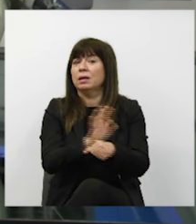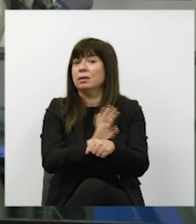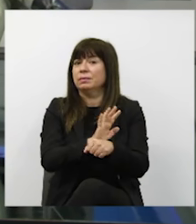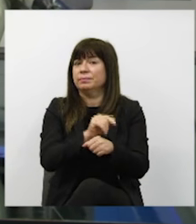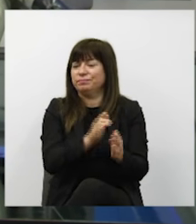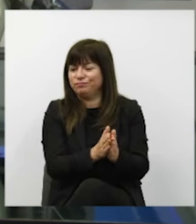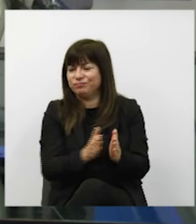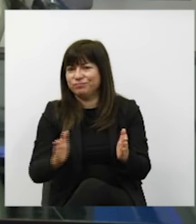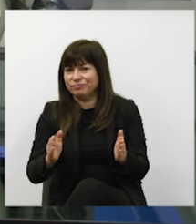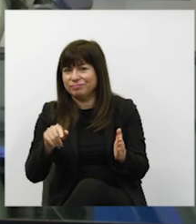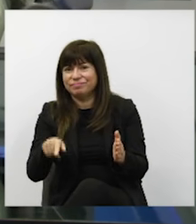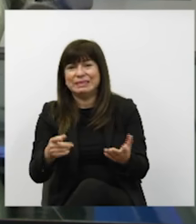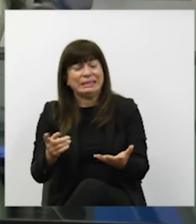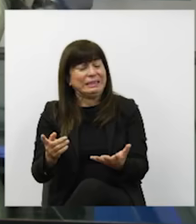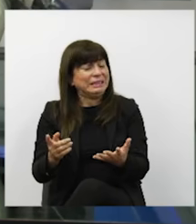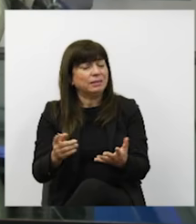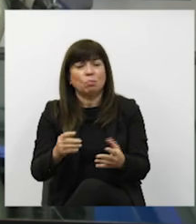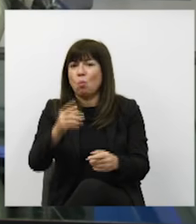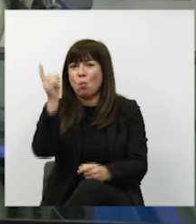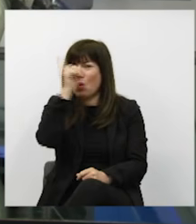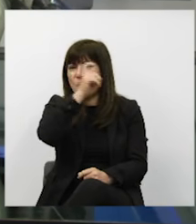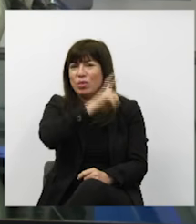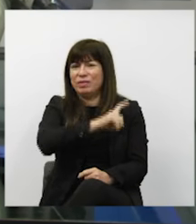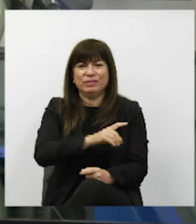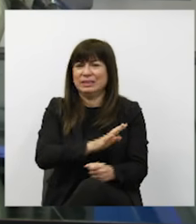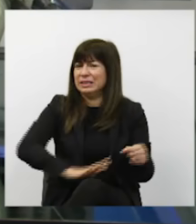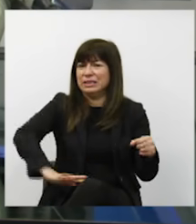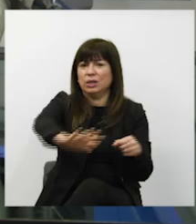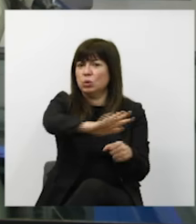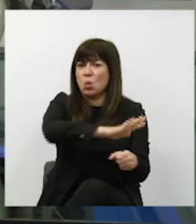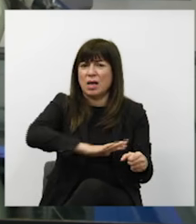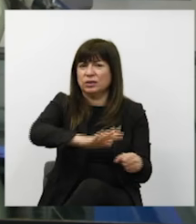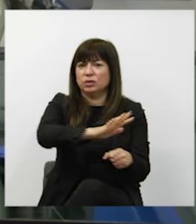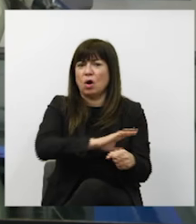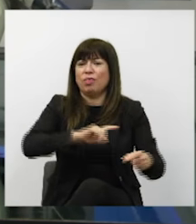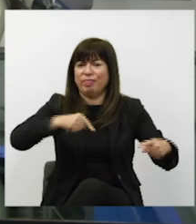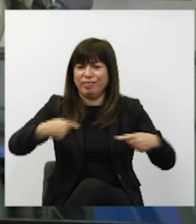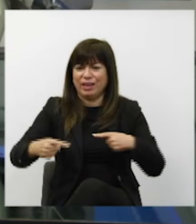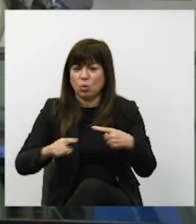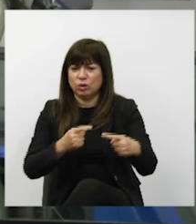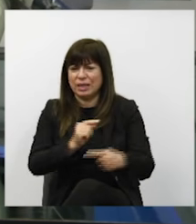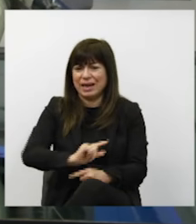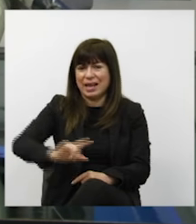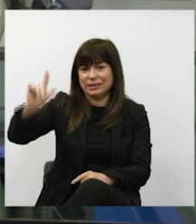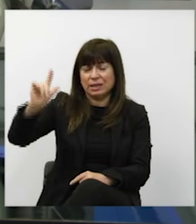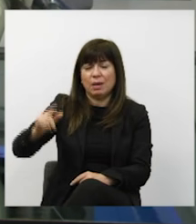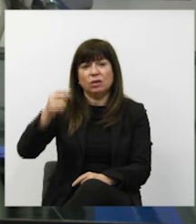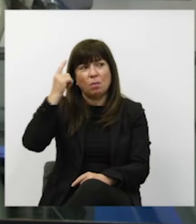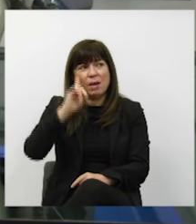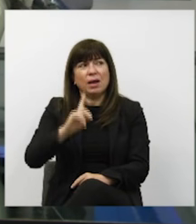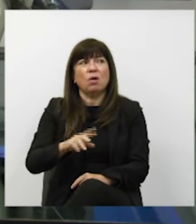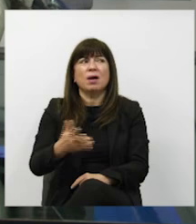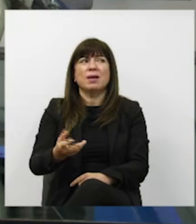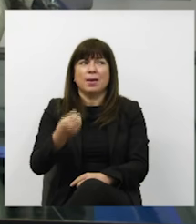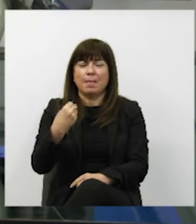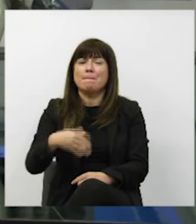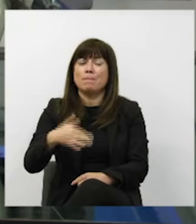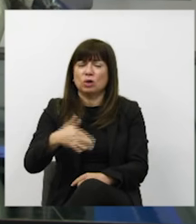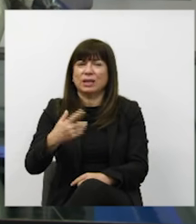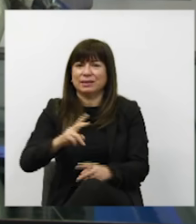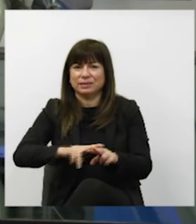Por lo tanto, es un entorno complejo para debatir sobre crecimiento. Son muchas las variables que están afectando, pero nos parece especialmente pertinente hacerlo.